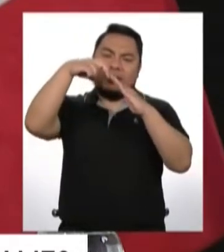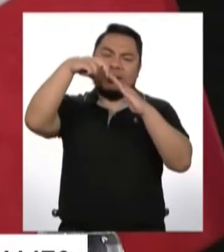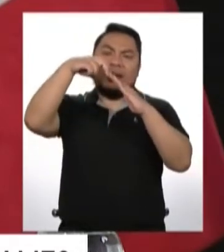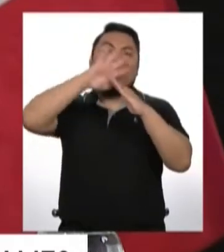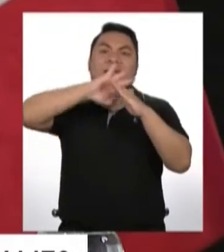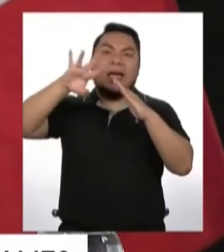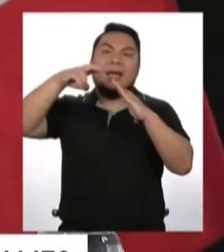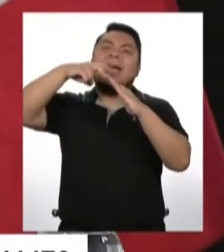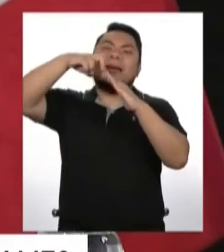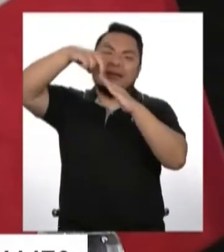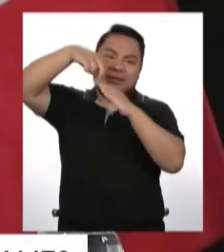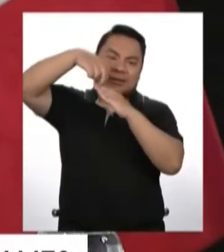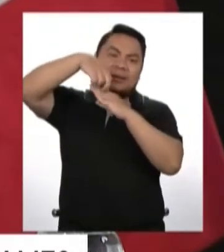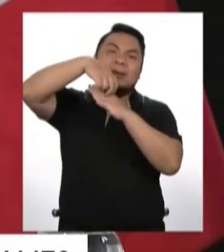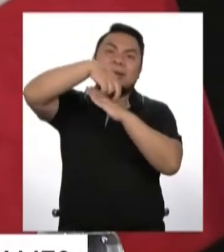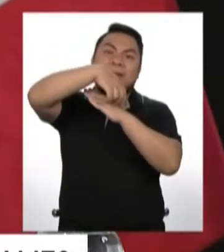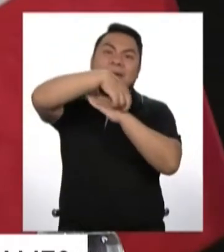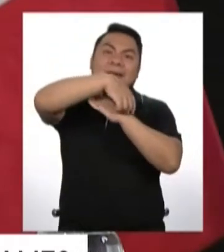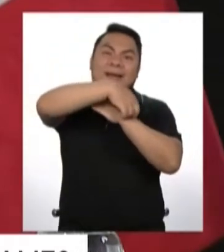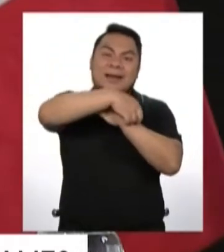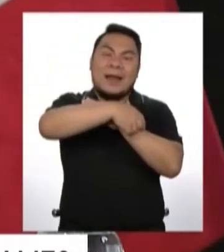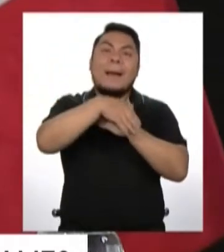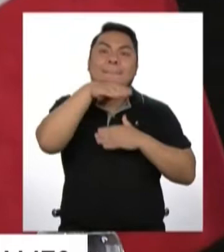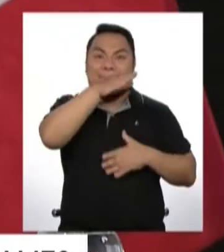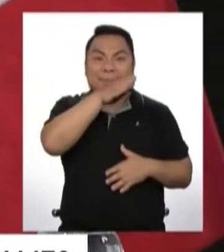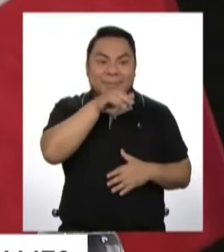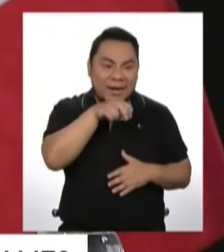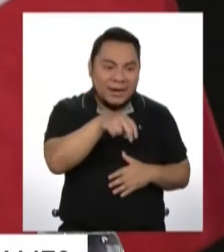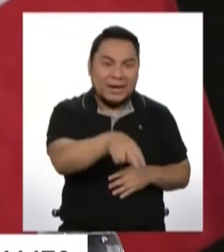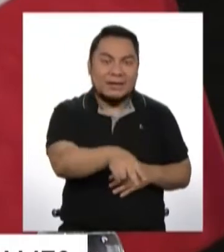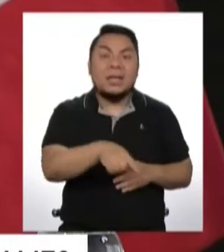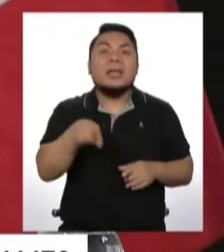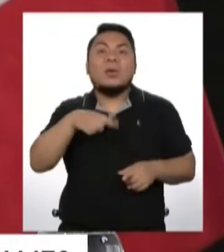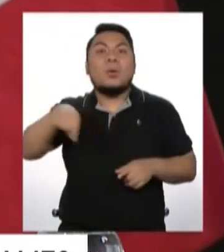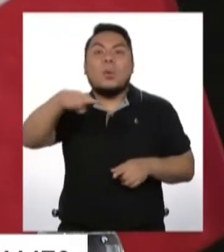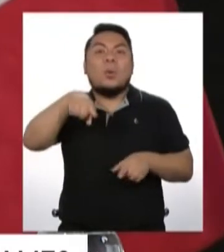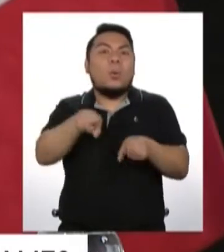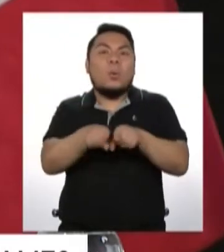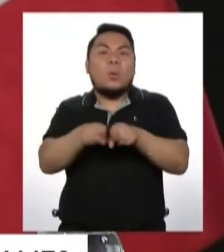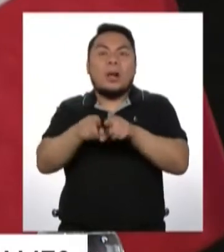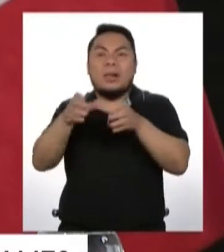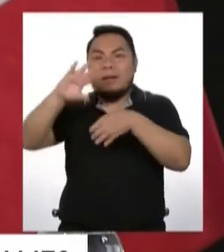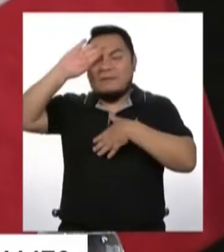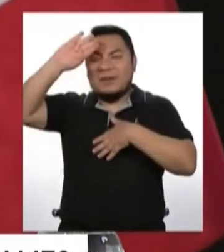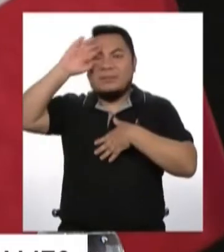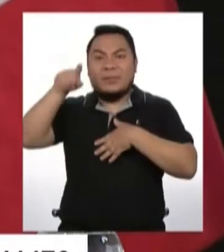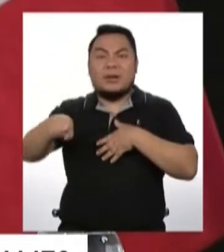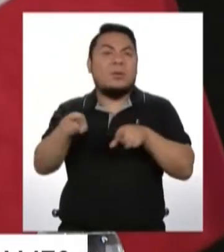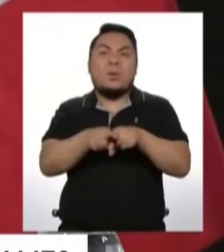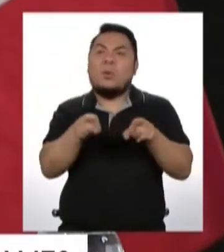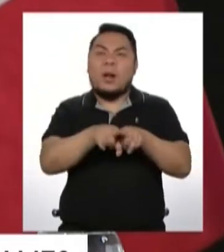bajar, pero se comienzan a minorar gradualmente. Pero todavía estamos en el tercio final del ascenso